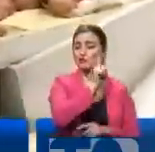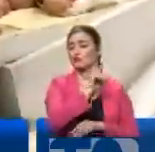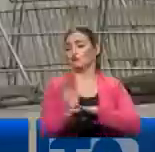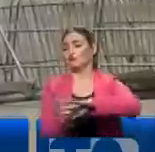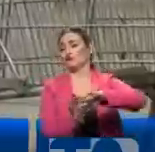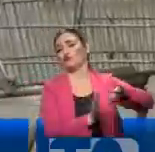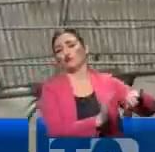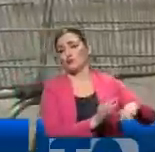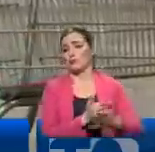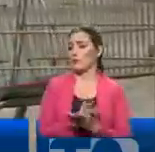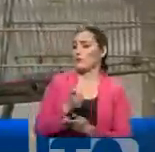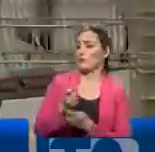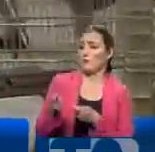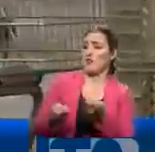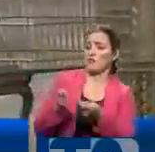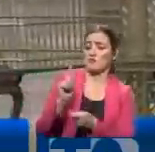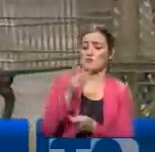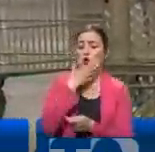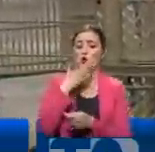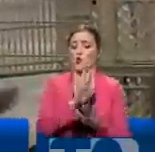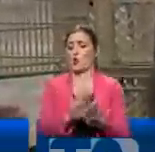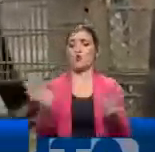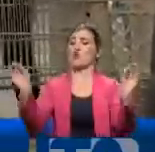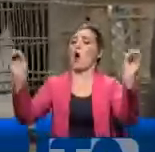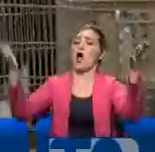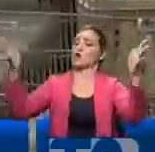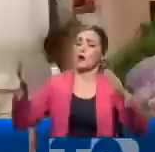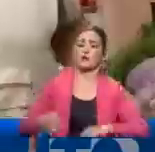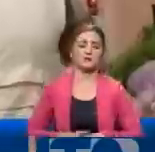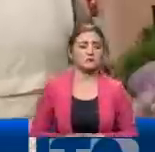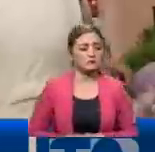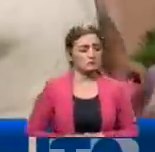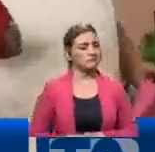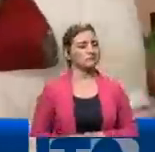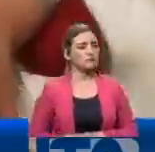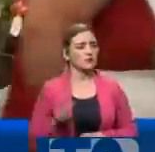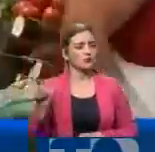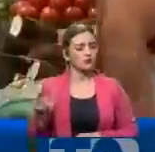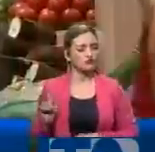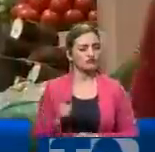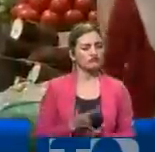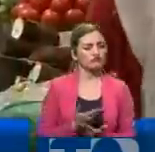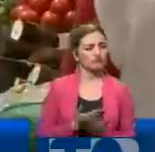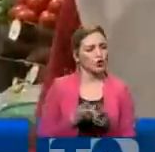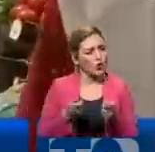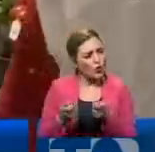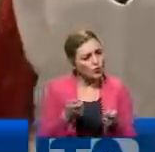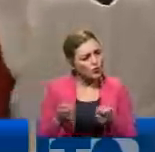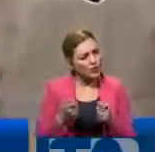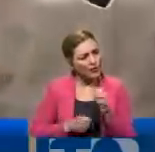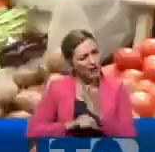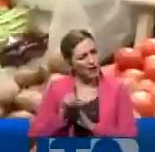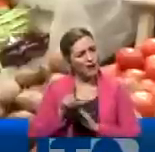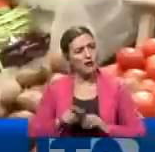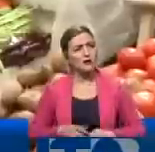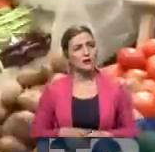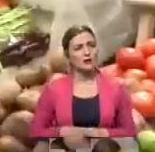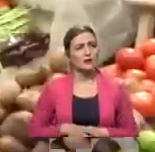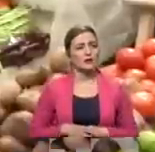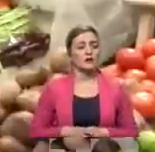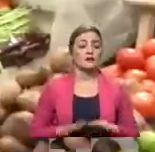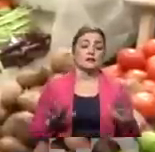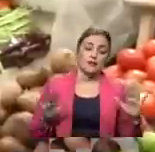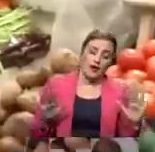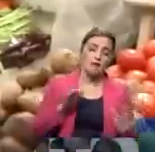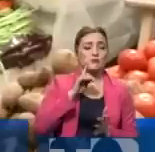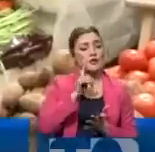mayoristas y no ofrecerlos en sus puestos, mientras que los clientes exigen que se realicen controles para evitar la especulación. Es entendible que